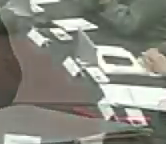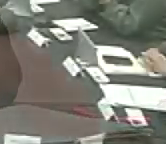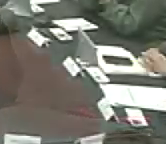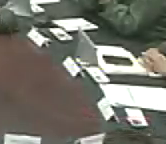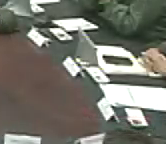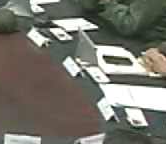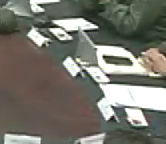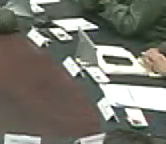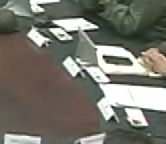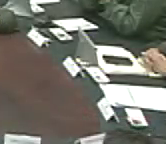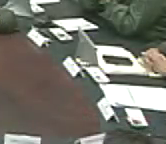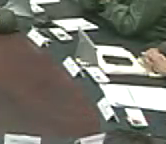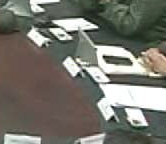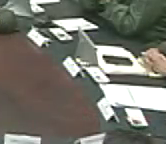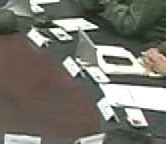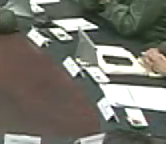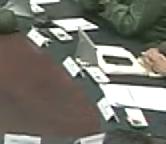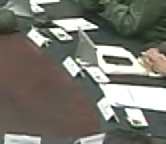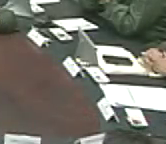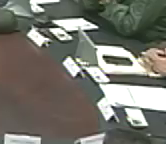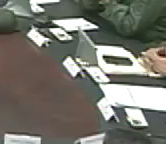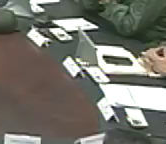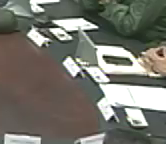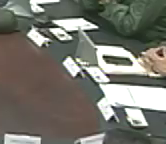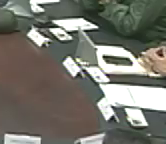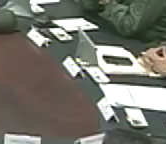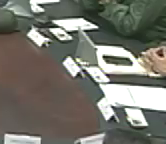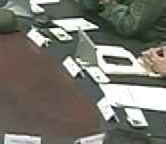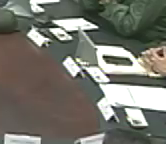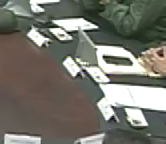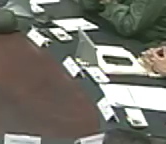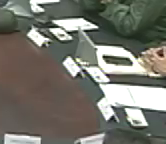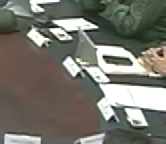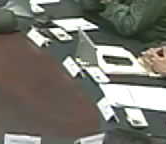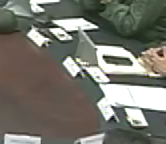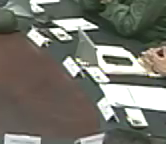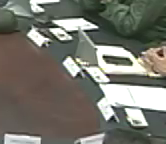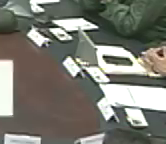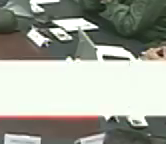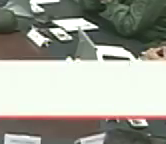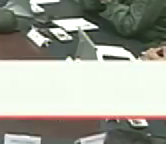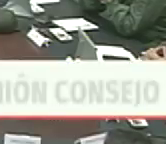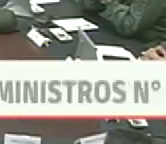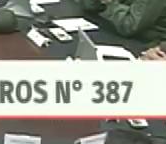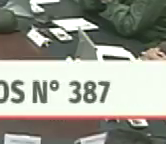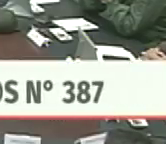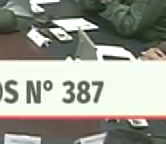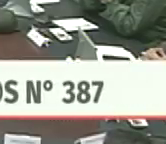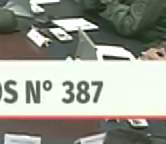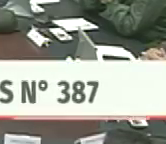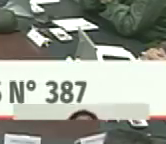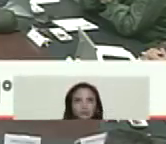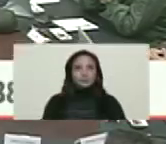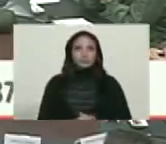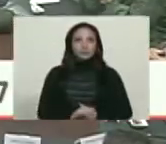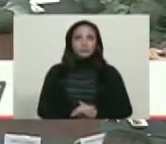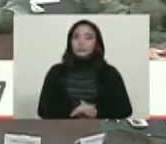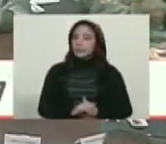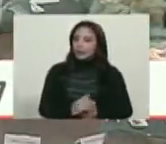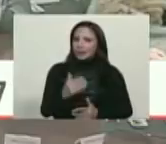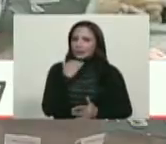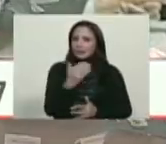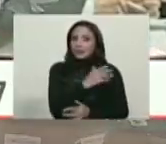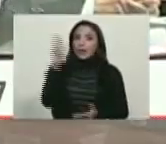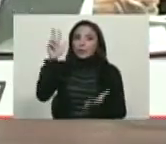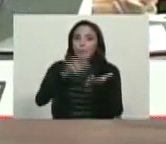honrados que haya sido en este Consejo de Ministros, a pocos días de culminar el año 2018, que se ha aprobado este